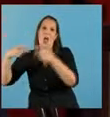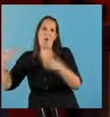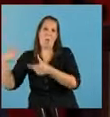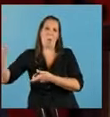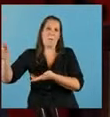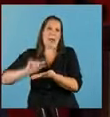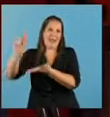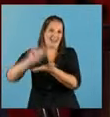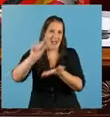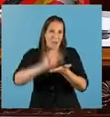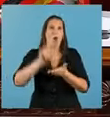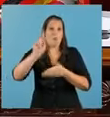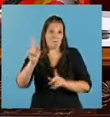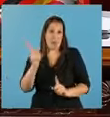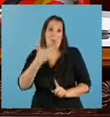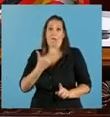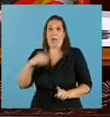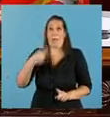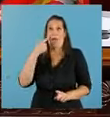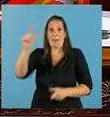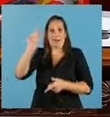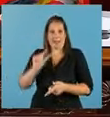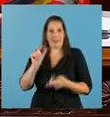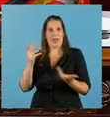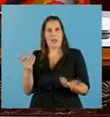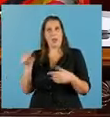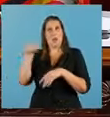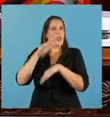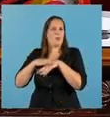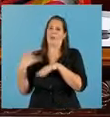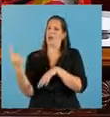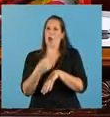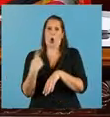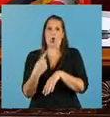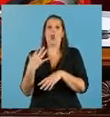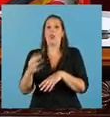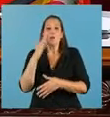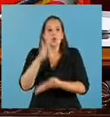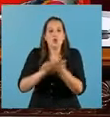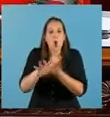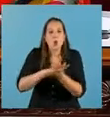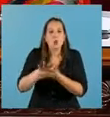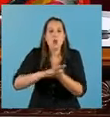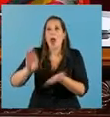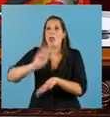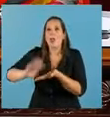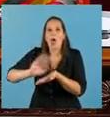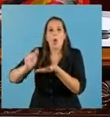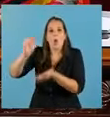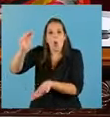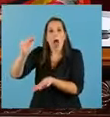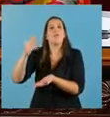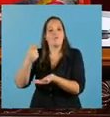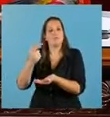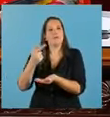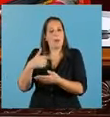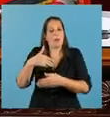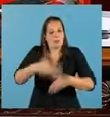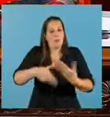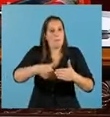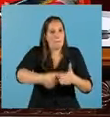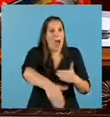Internacional. Preferimos una resolución ordenada a la crisis de la deuda y estamos caminando en esa dirección. Pero lo